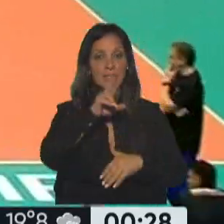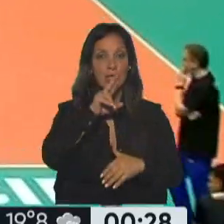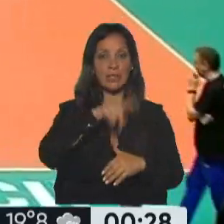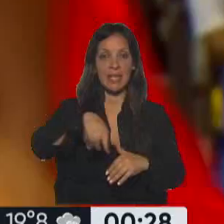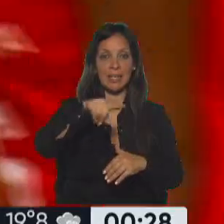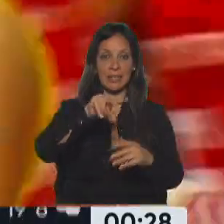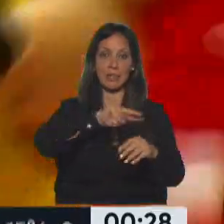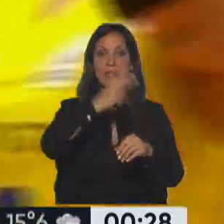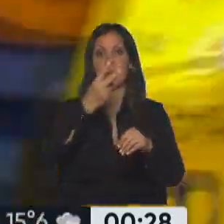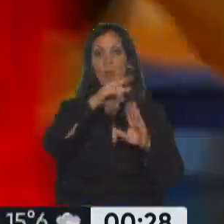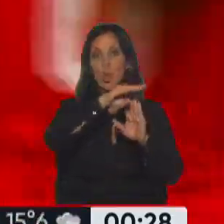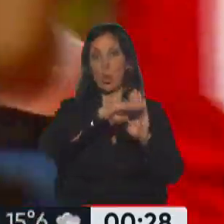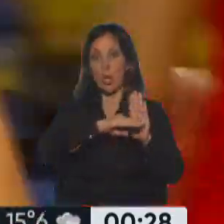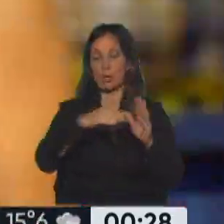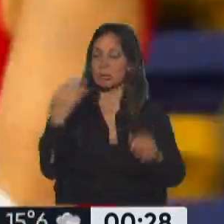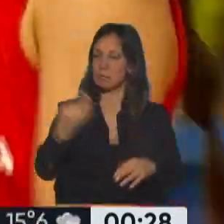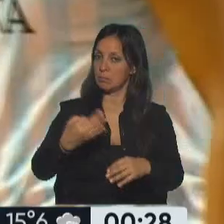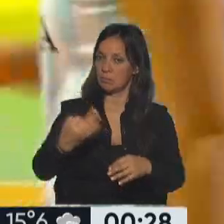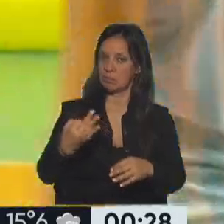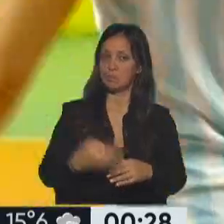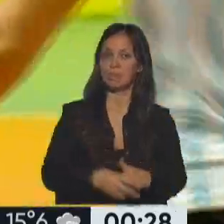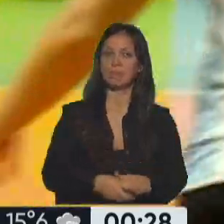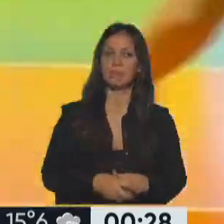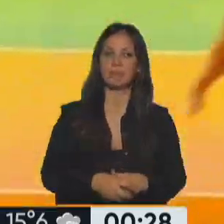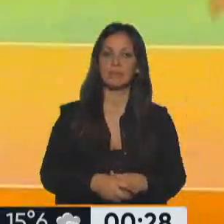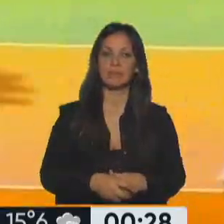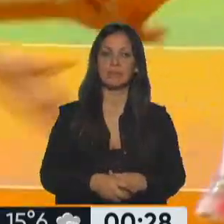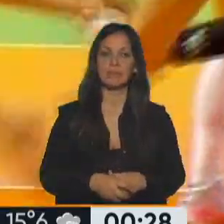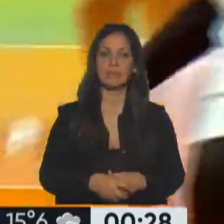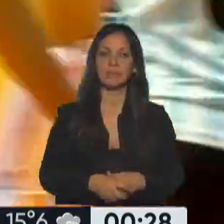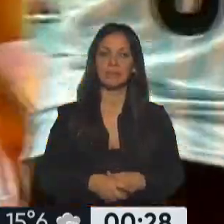más que importante y competitivo claro que sí, en el continente. Claro que sí.